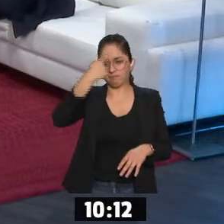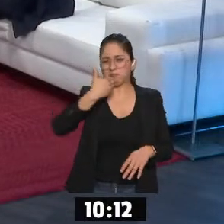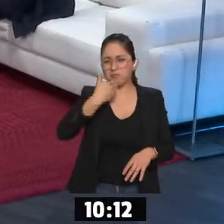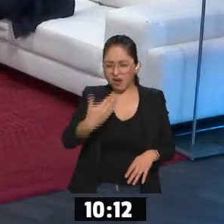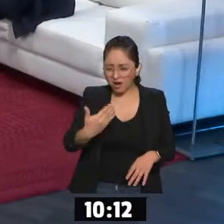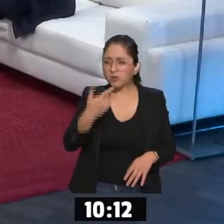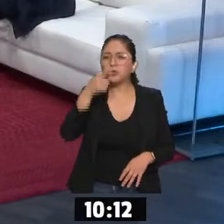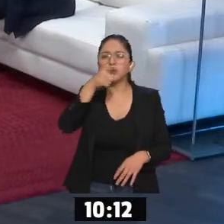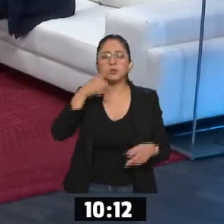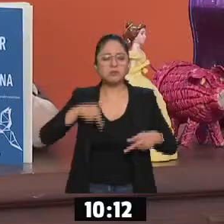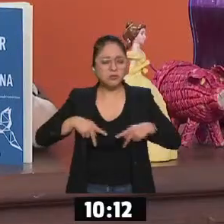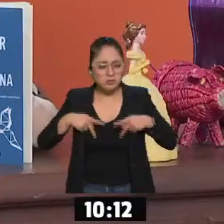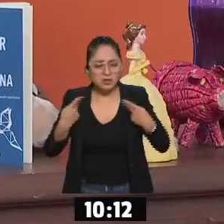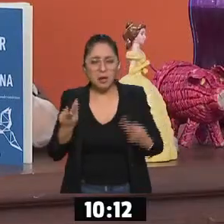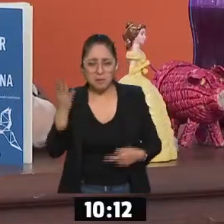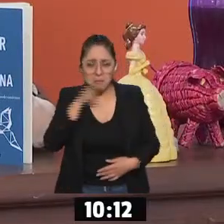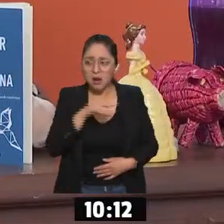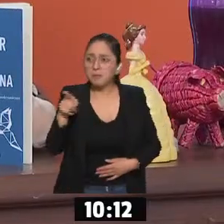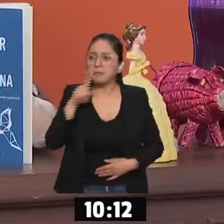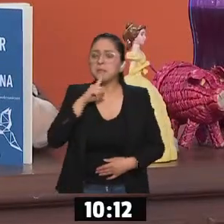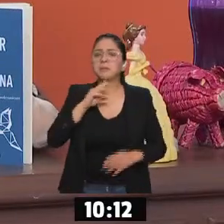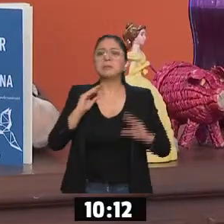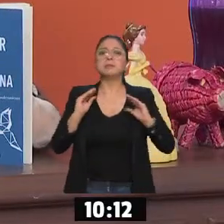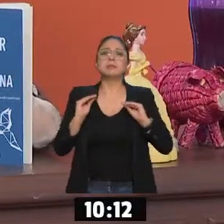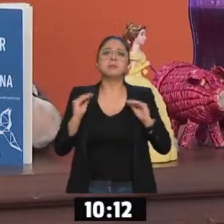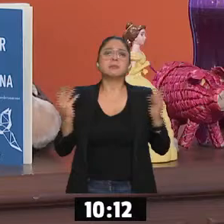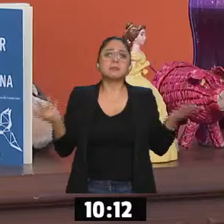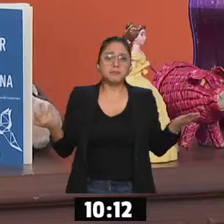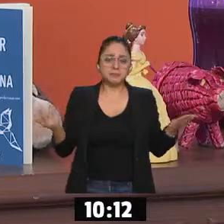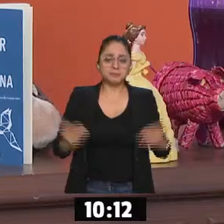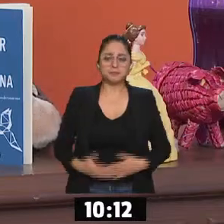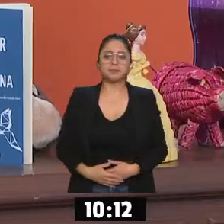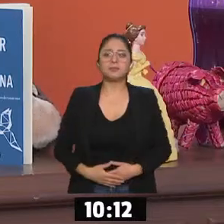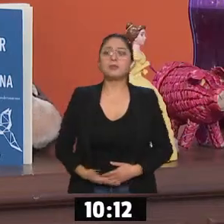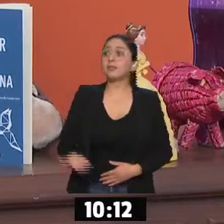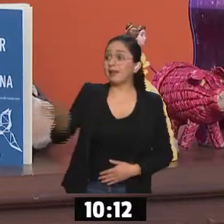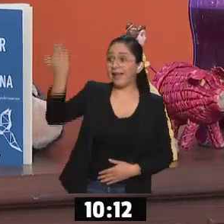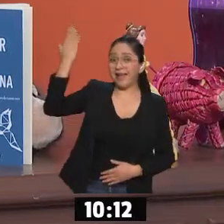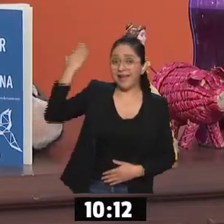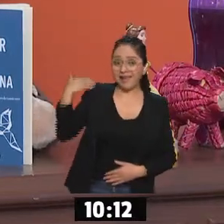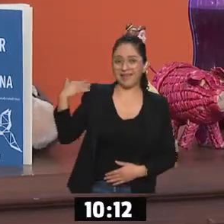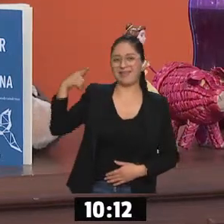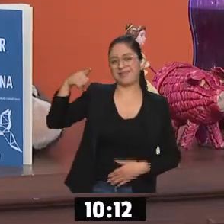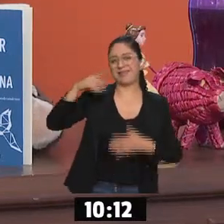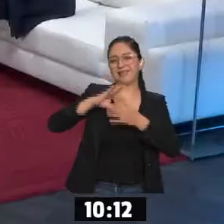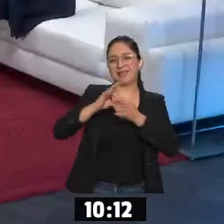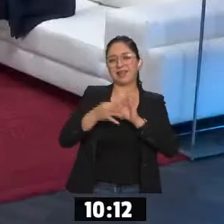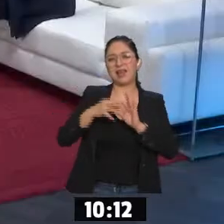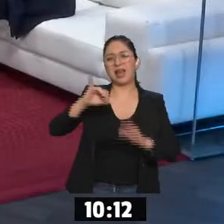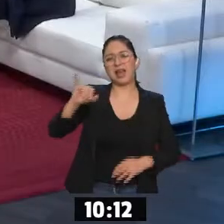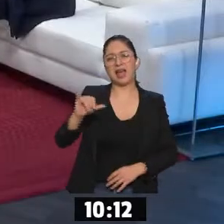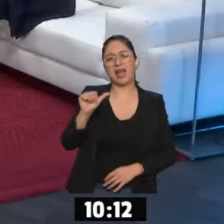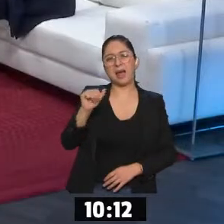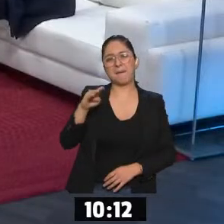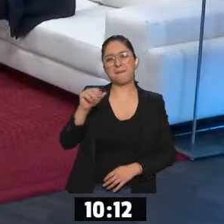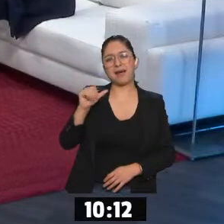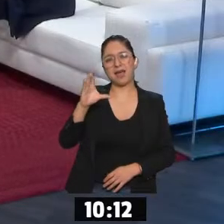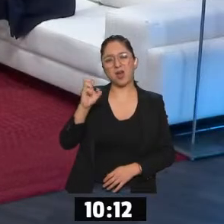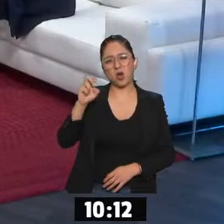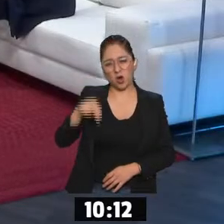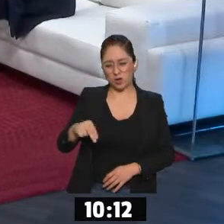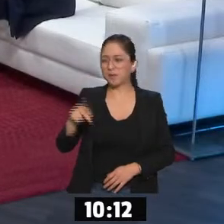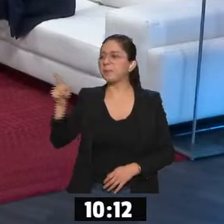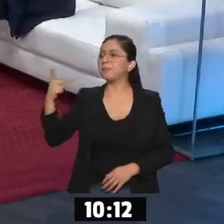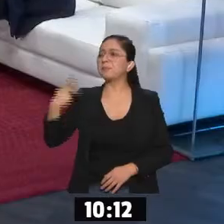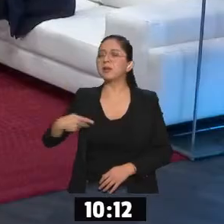no lo digamos. En el 66 en Londres al jamaicón le pegó estar 2 meses que sin comer sus tortillitas, y